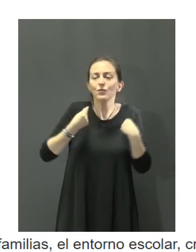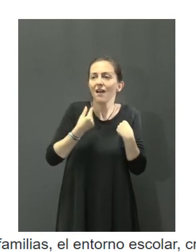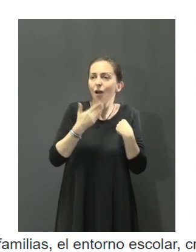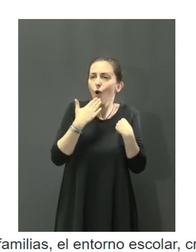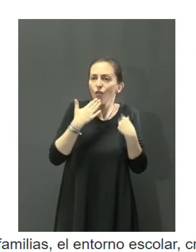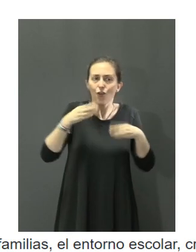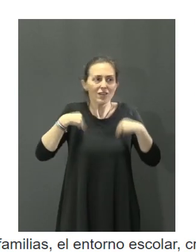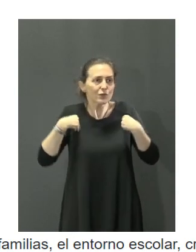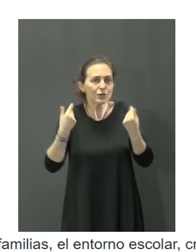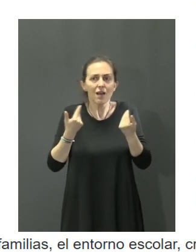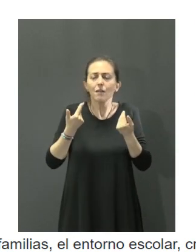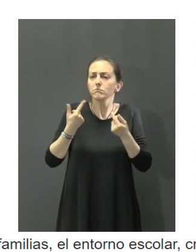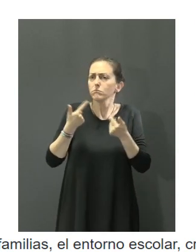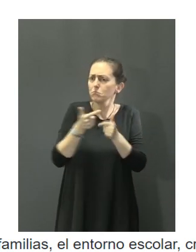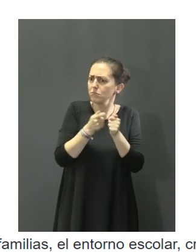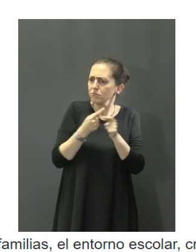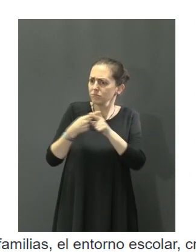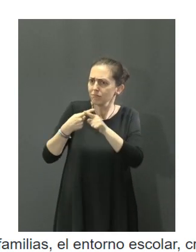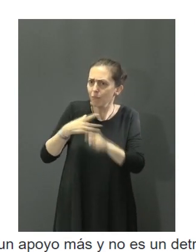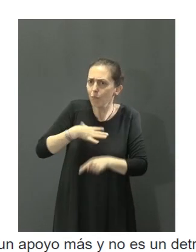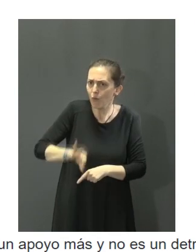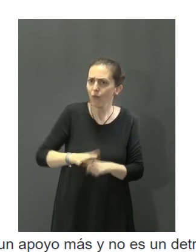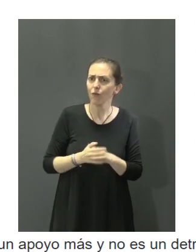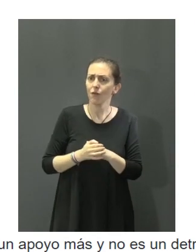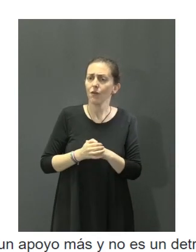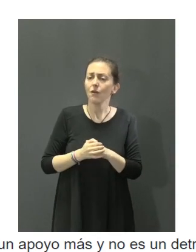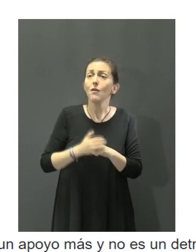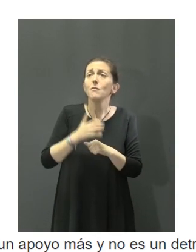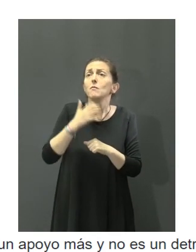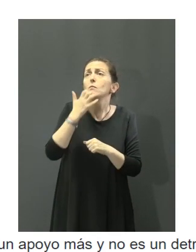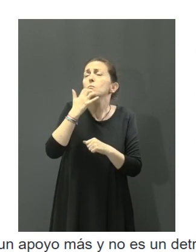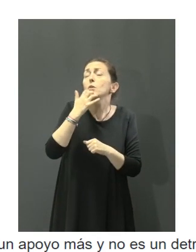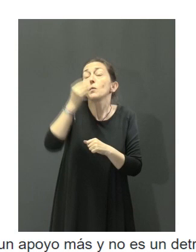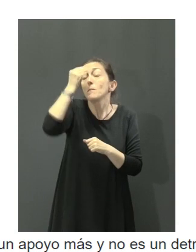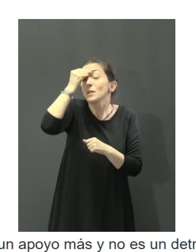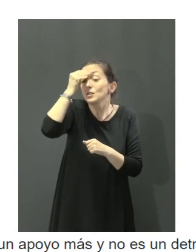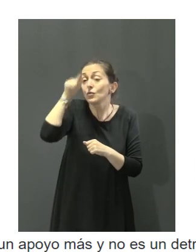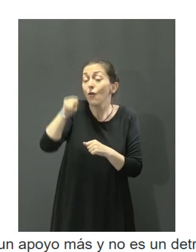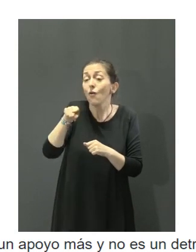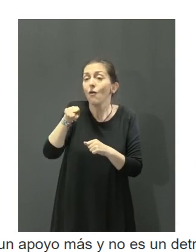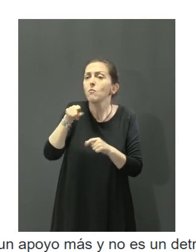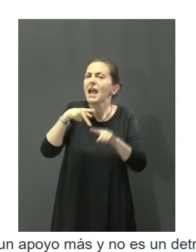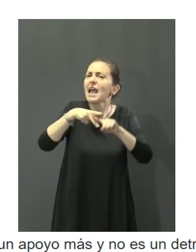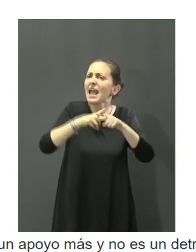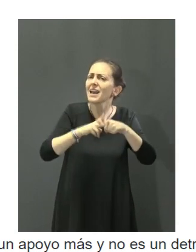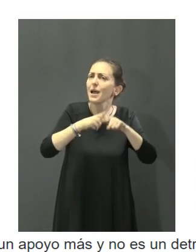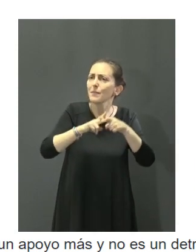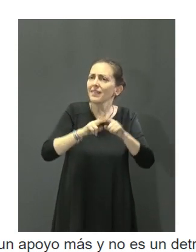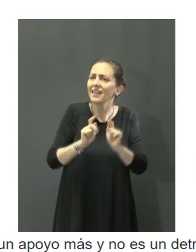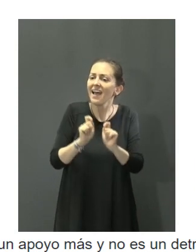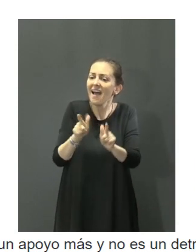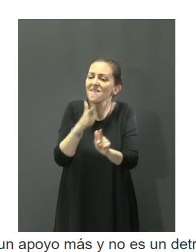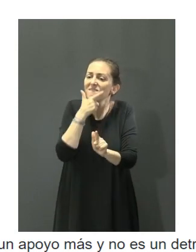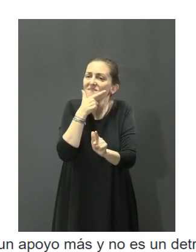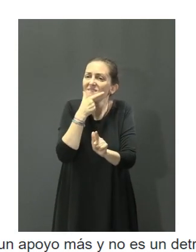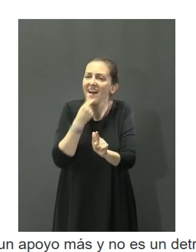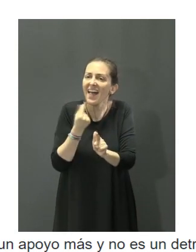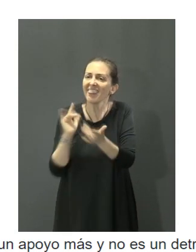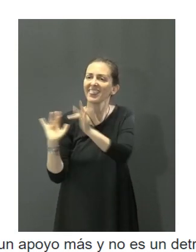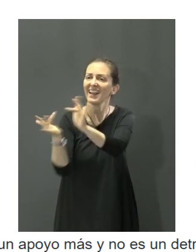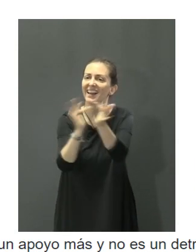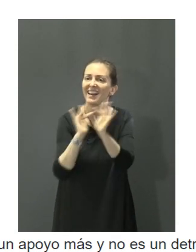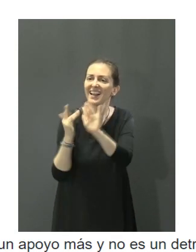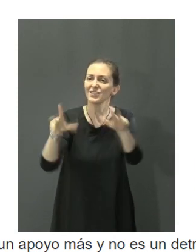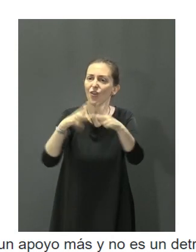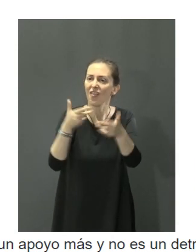ocio, y creo que en una gran medida puede ser una herramienta que facilite la